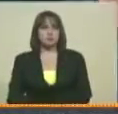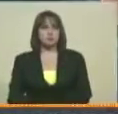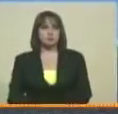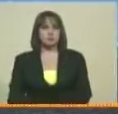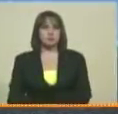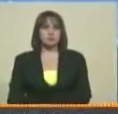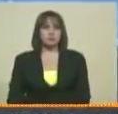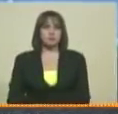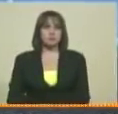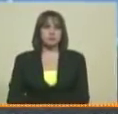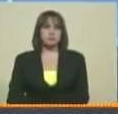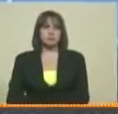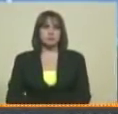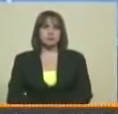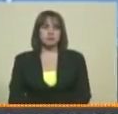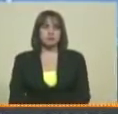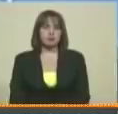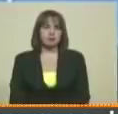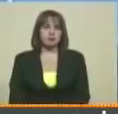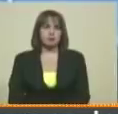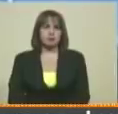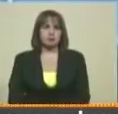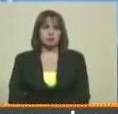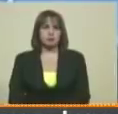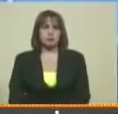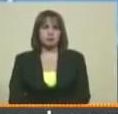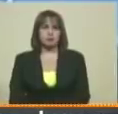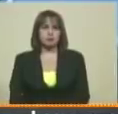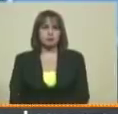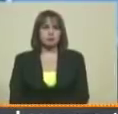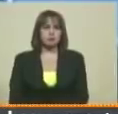Esa es la solución. Esa es la solución.